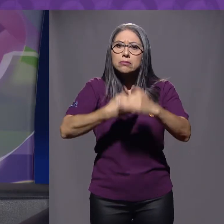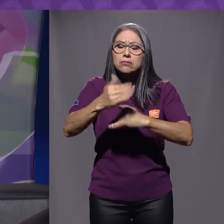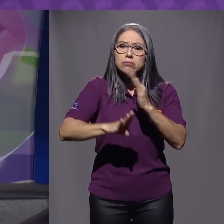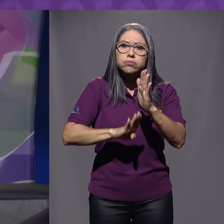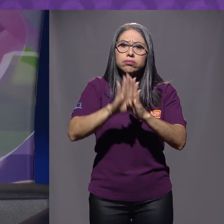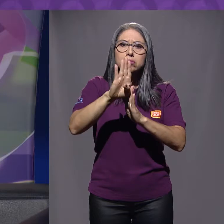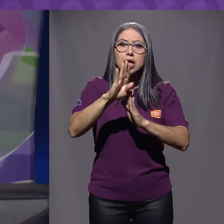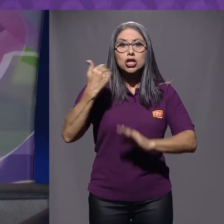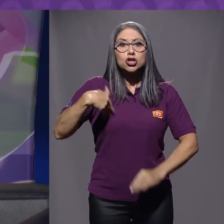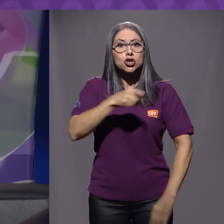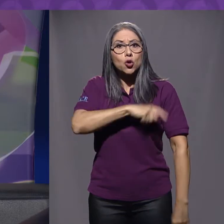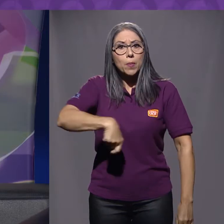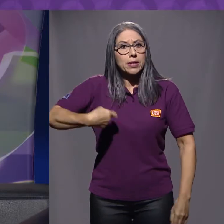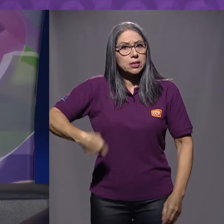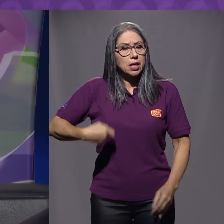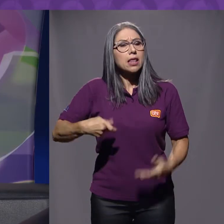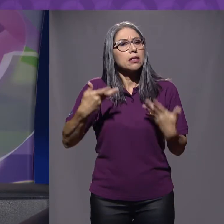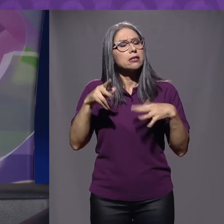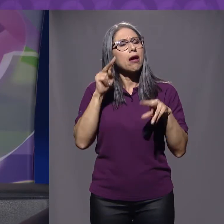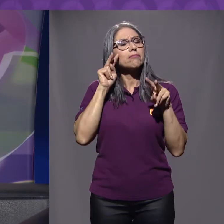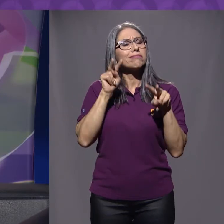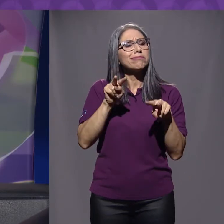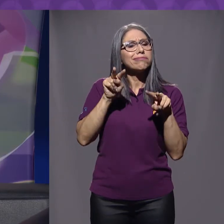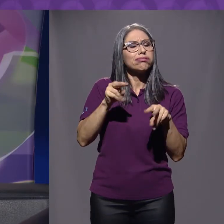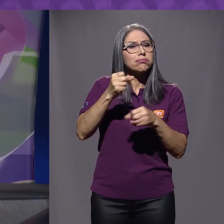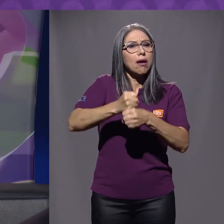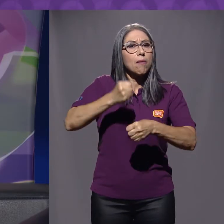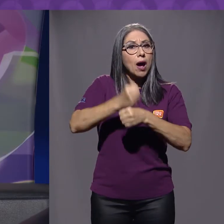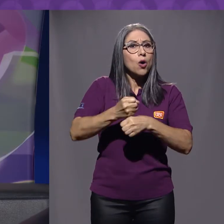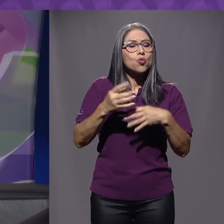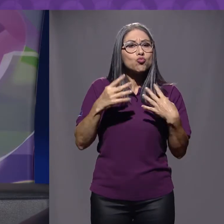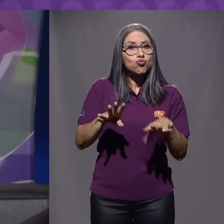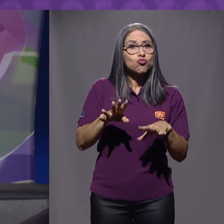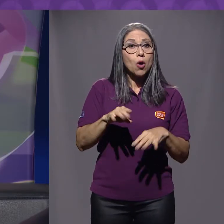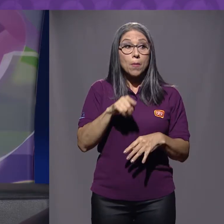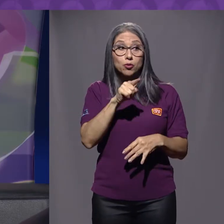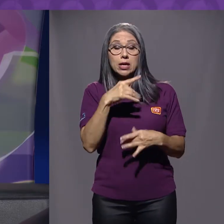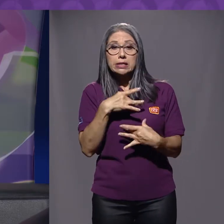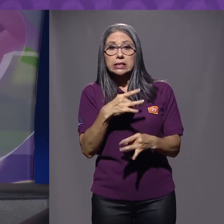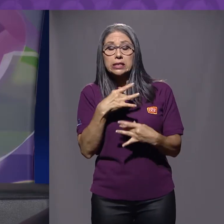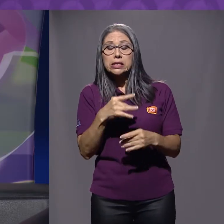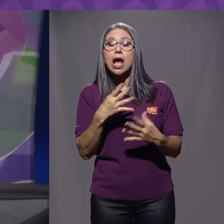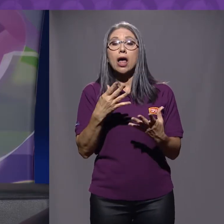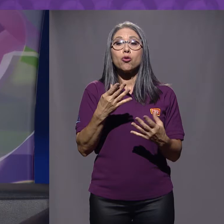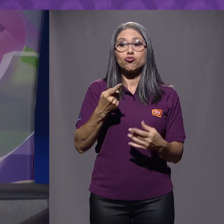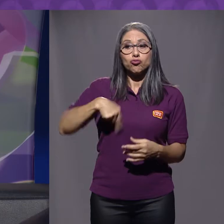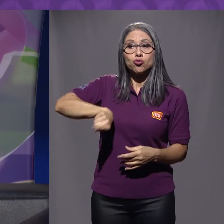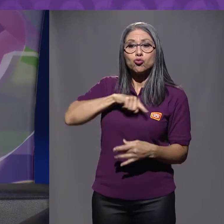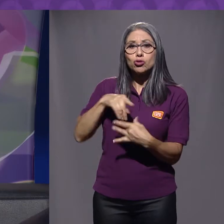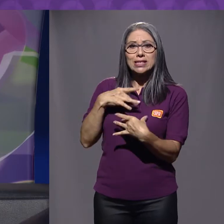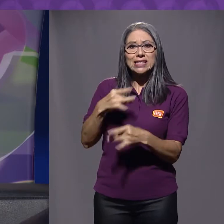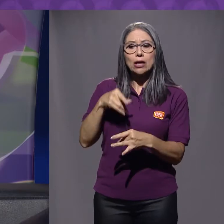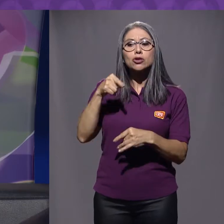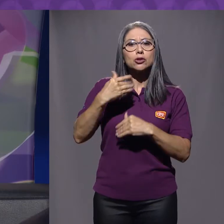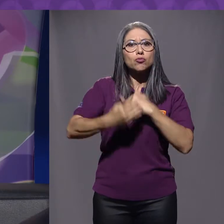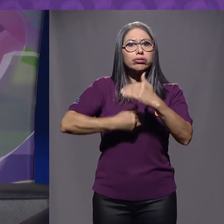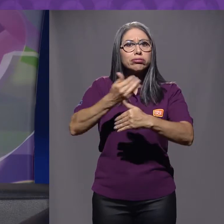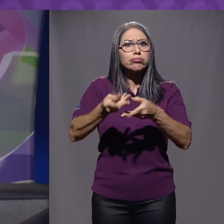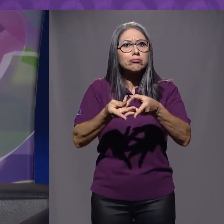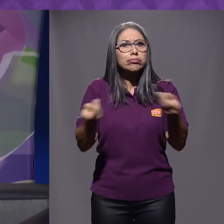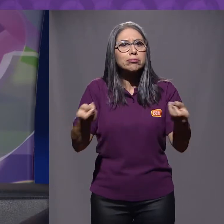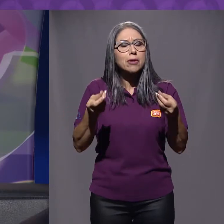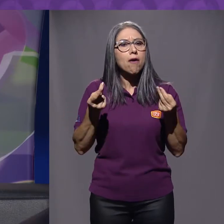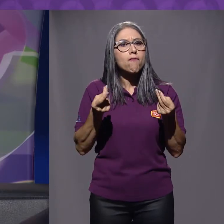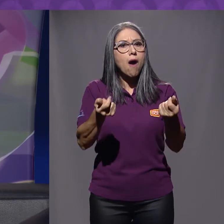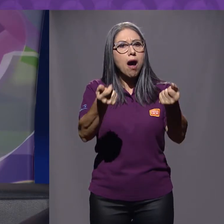inmediato de la Junta. El señor presidente lo está siguiendo muy de cerca porque pues, es de su interés de que esto